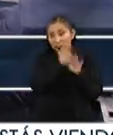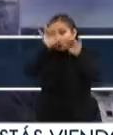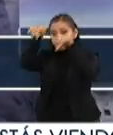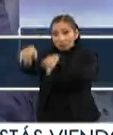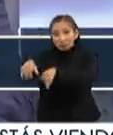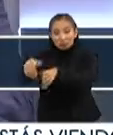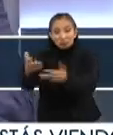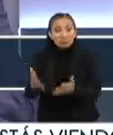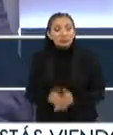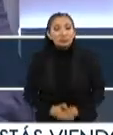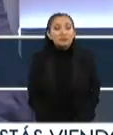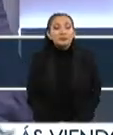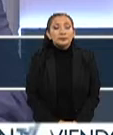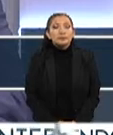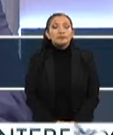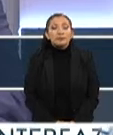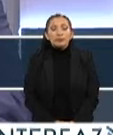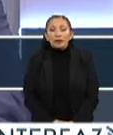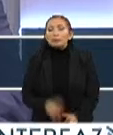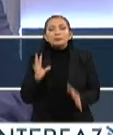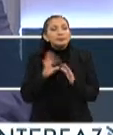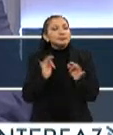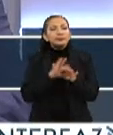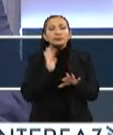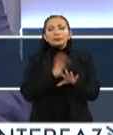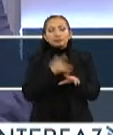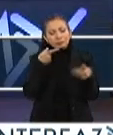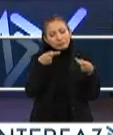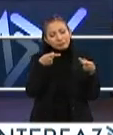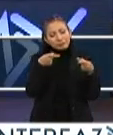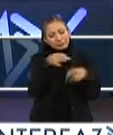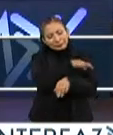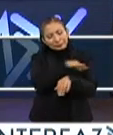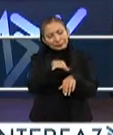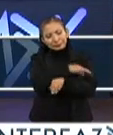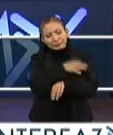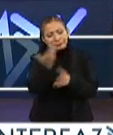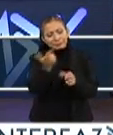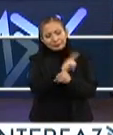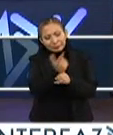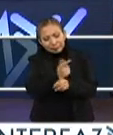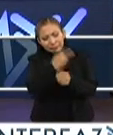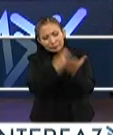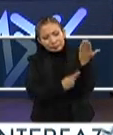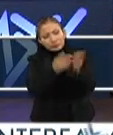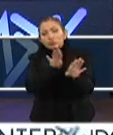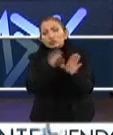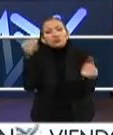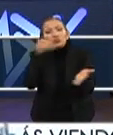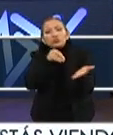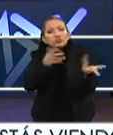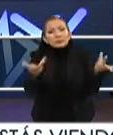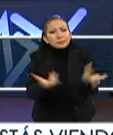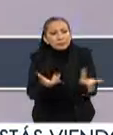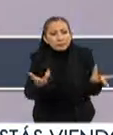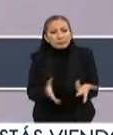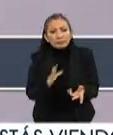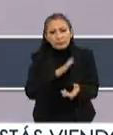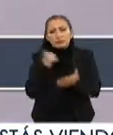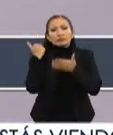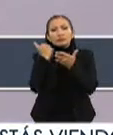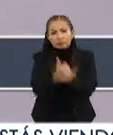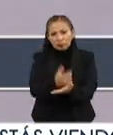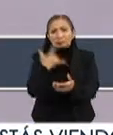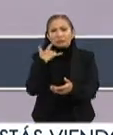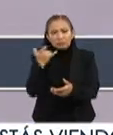UNAM. Platícanos un poco más cómo se diseña pues esta carrera, este plan de estudios. Nos decías que hay una